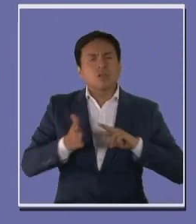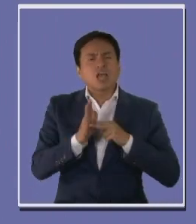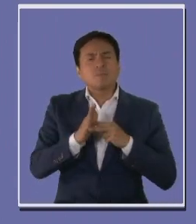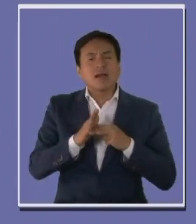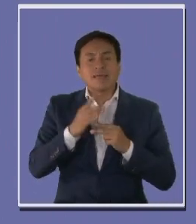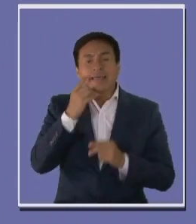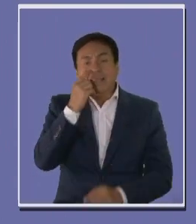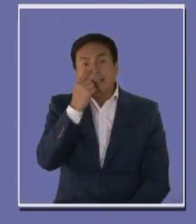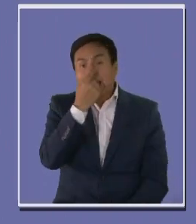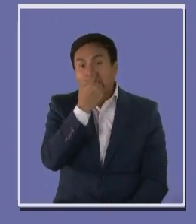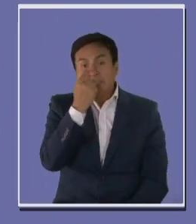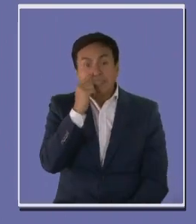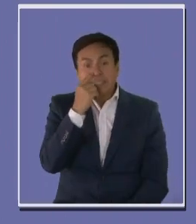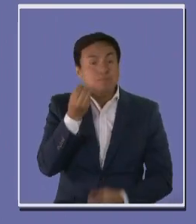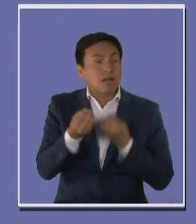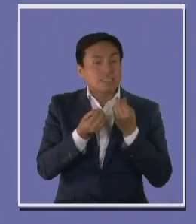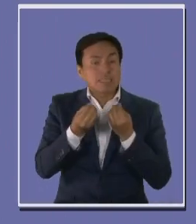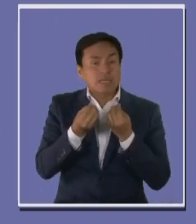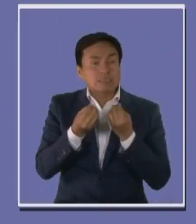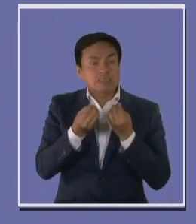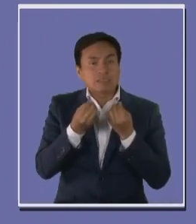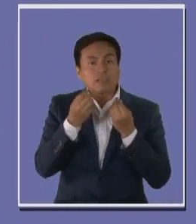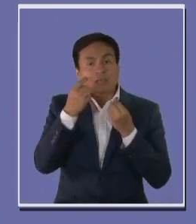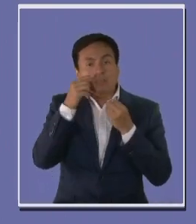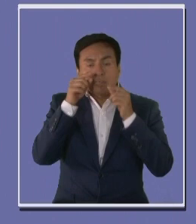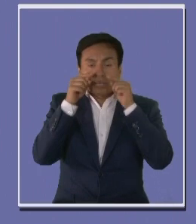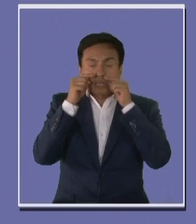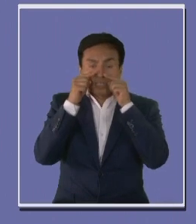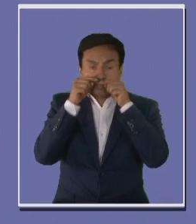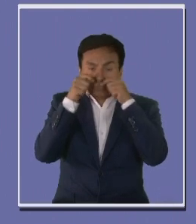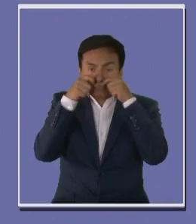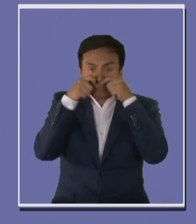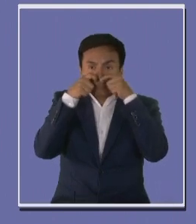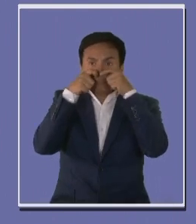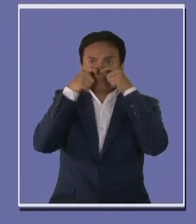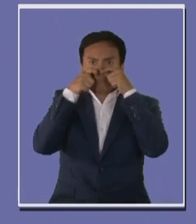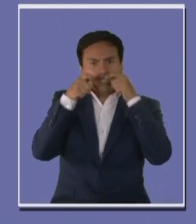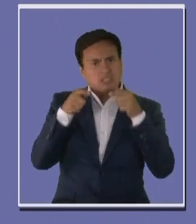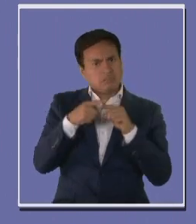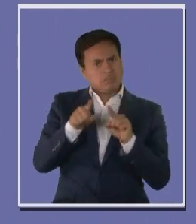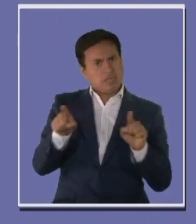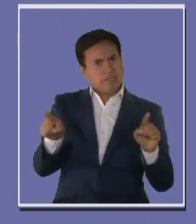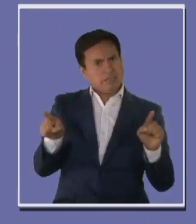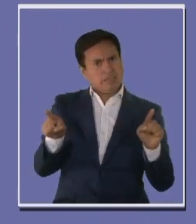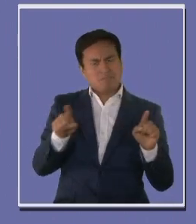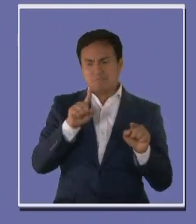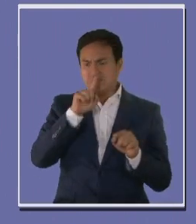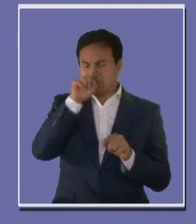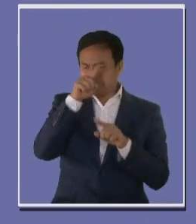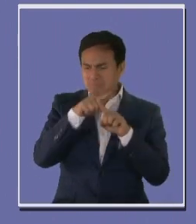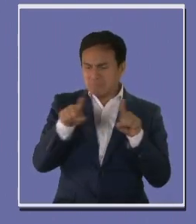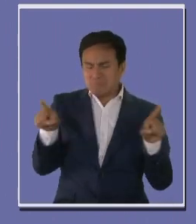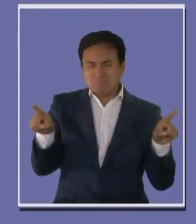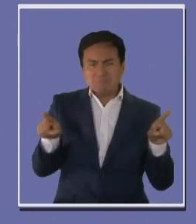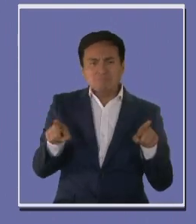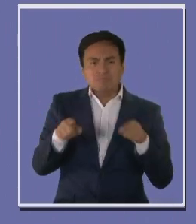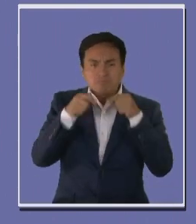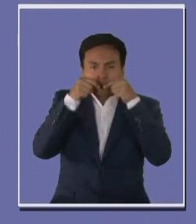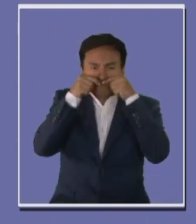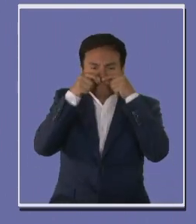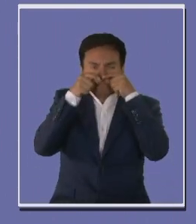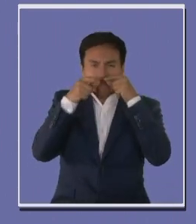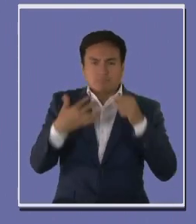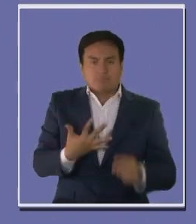la nariz empieza a tener también una apertura más mayor a lo habitual que está respirando con mayor frecuencia